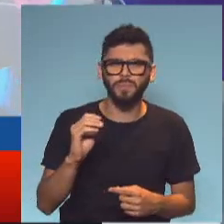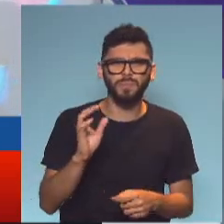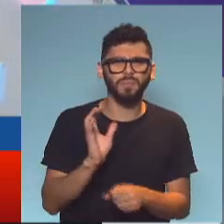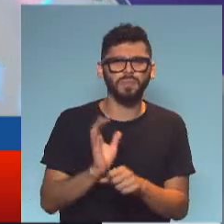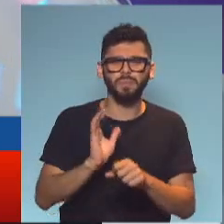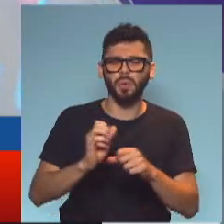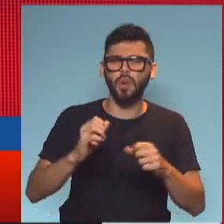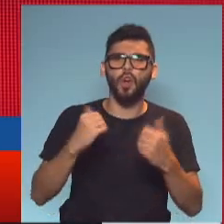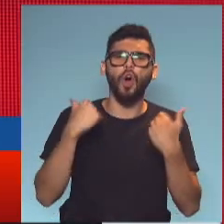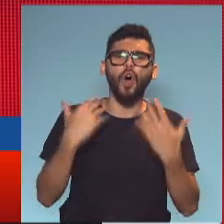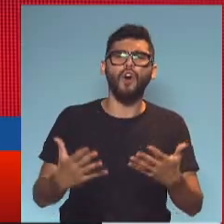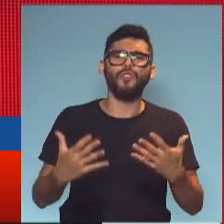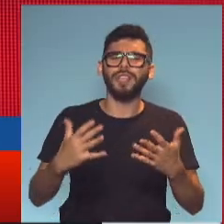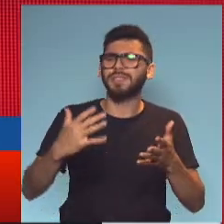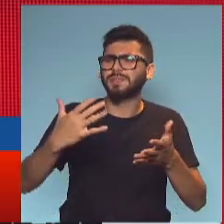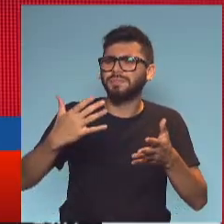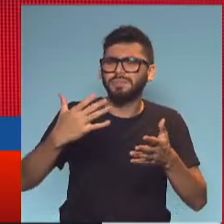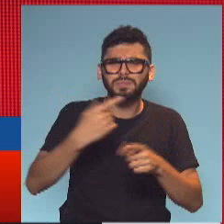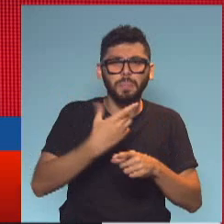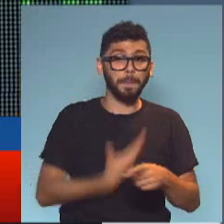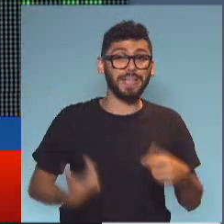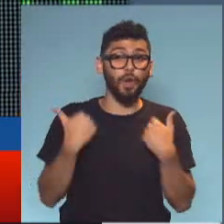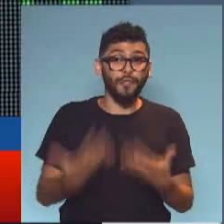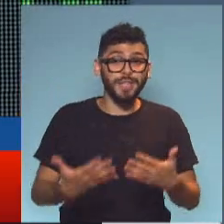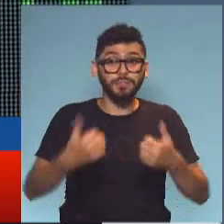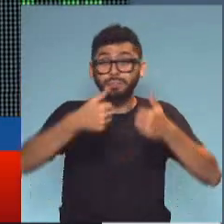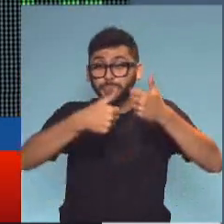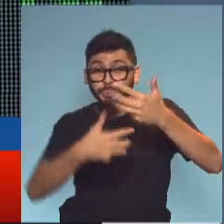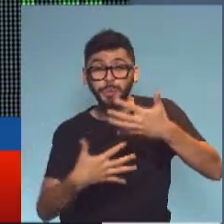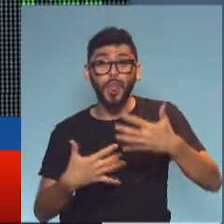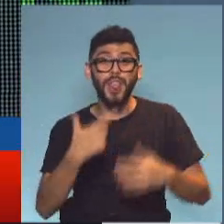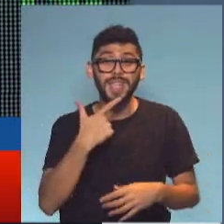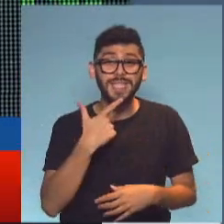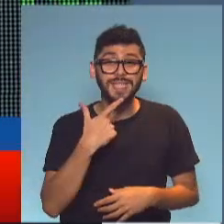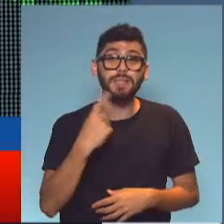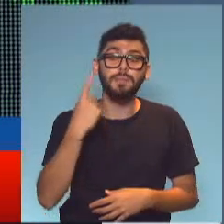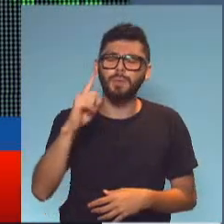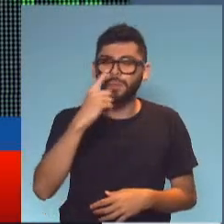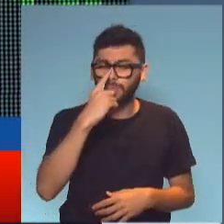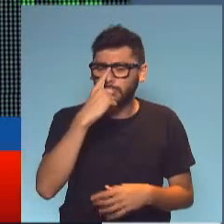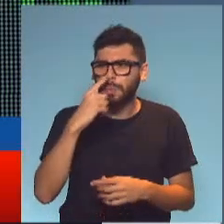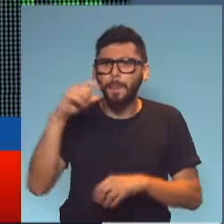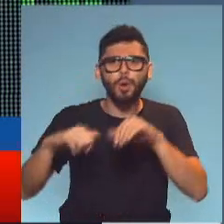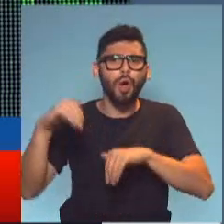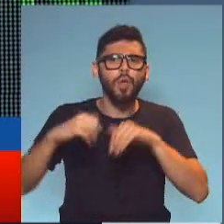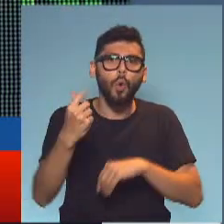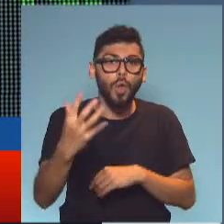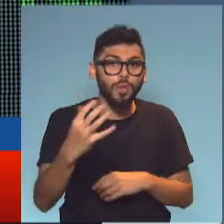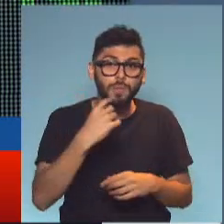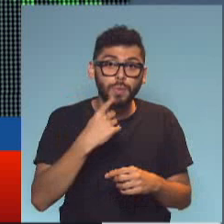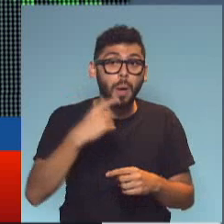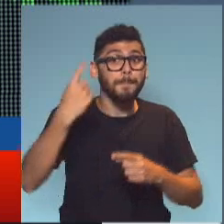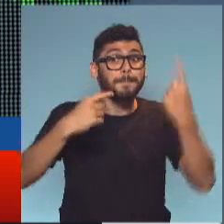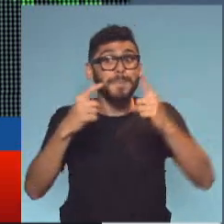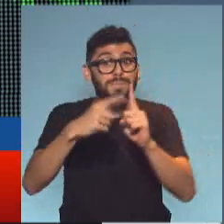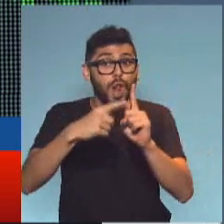17º, el 18º? No, ¿se puede saber eso? ¿Sabes qué pregunta? Es interesante. ¿Cuánto mide el primero? El primero mayor intención de voto. 10, 12. 11%.